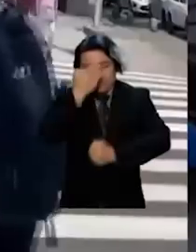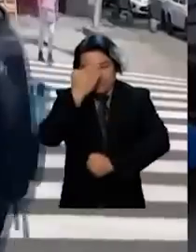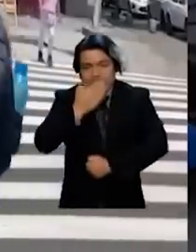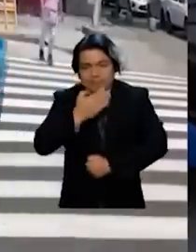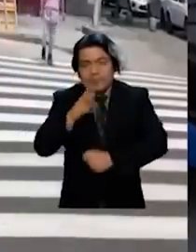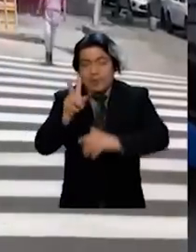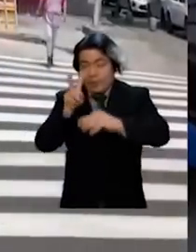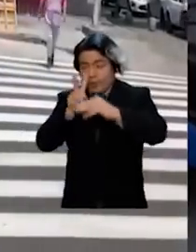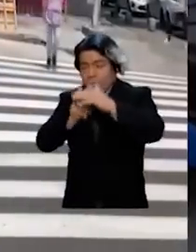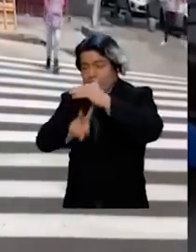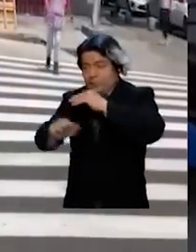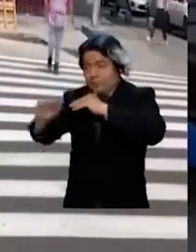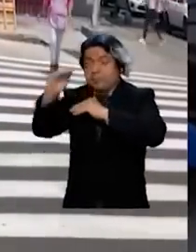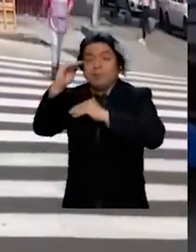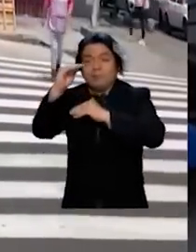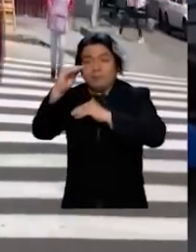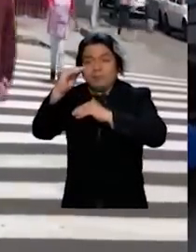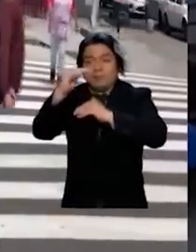el trolebús elevado.